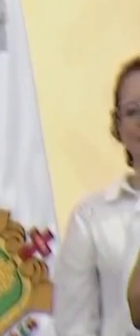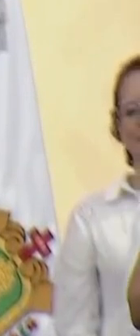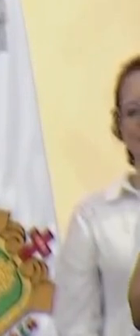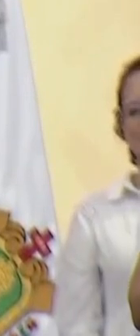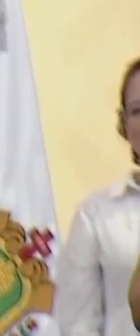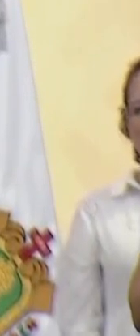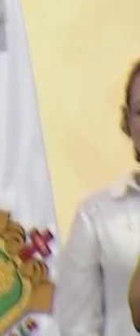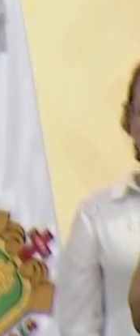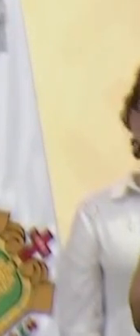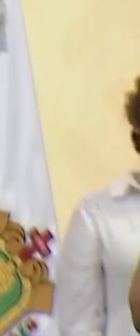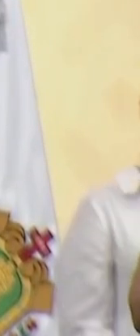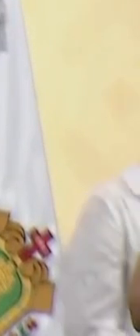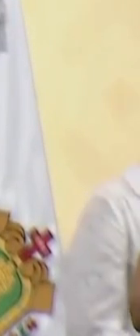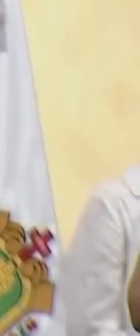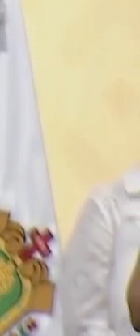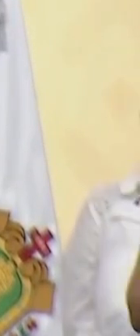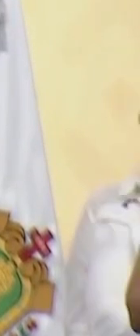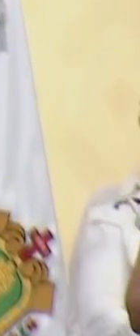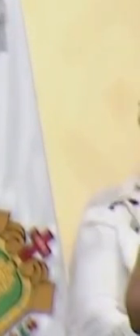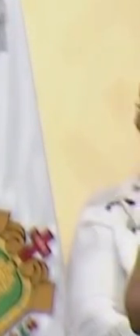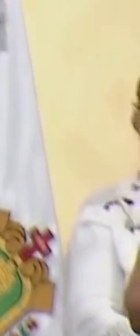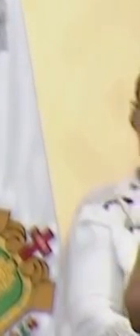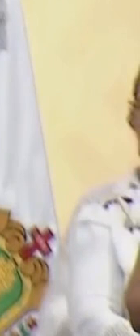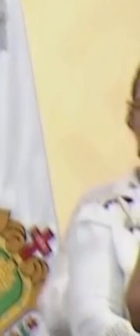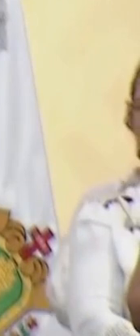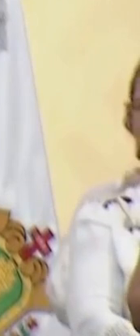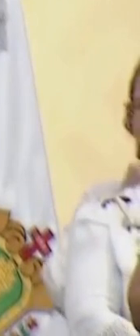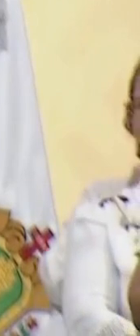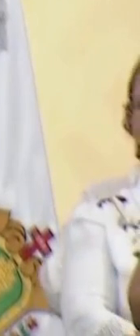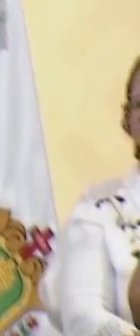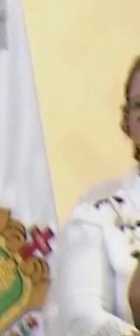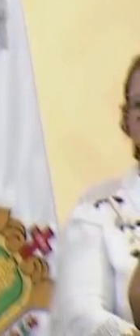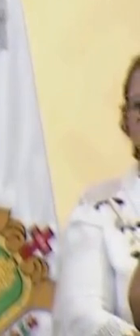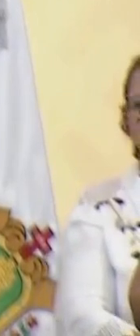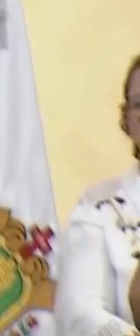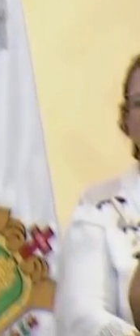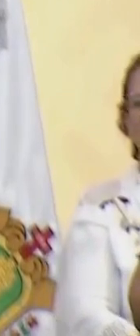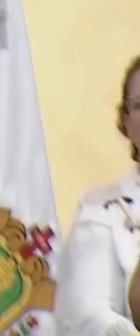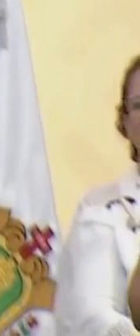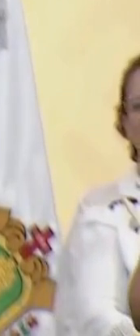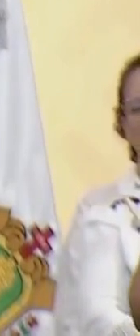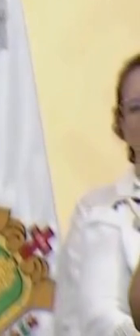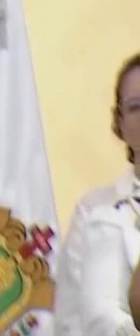gracias, no me despido, nos seguiremos viendo porque estamos acelerando la